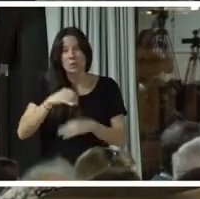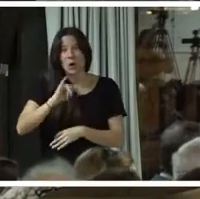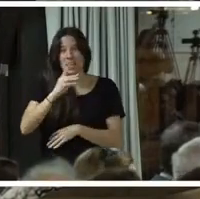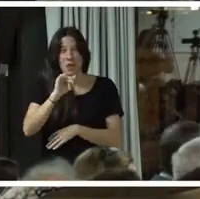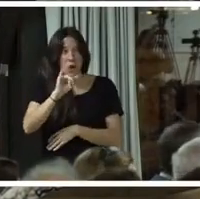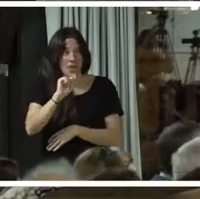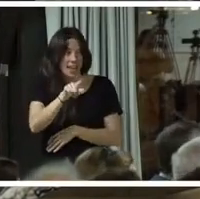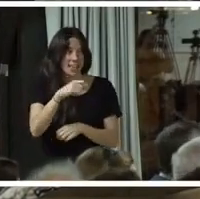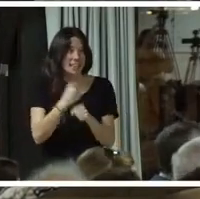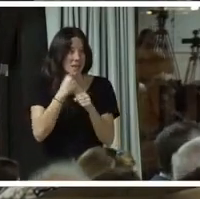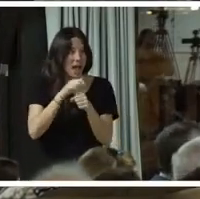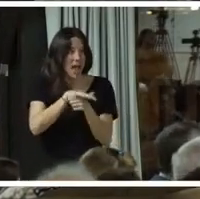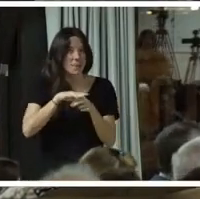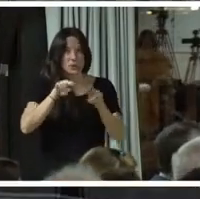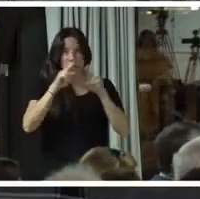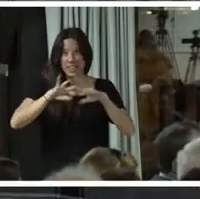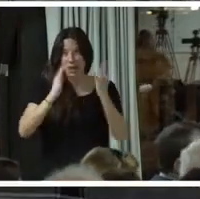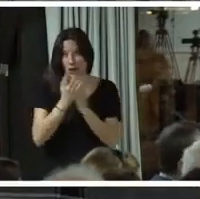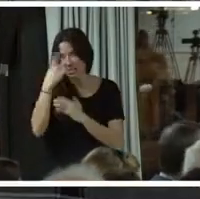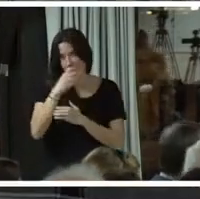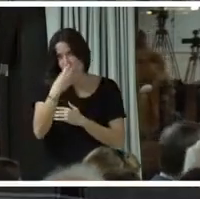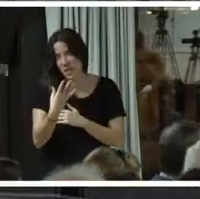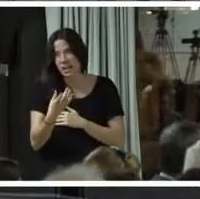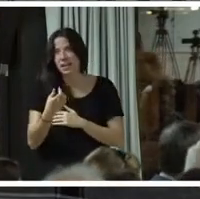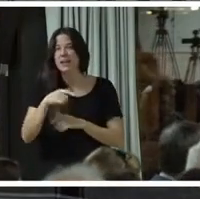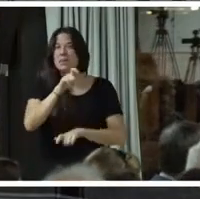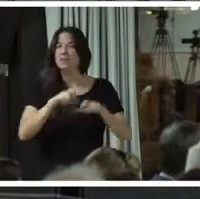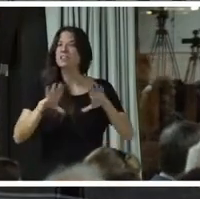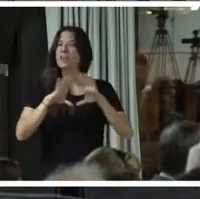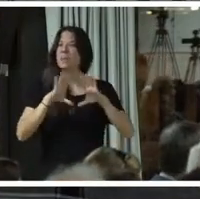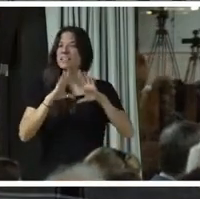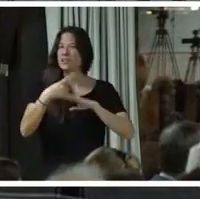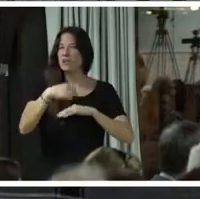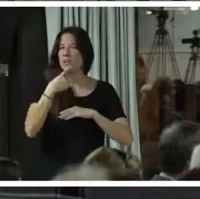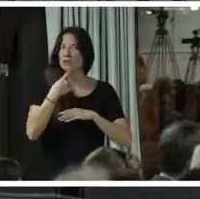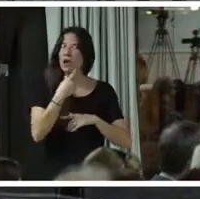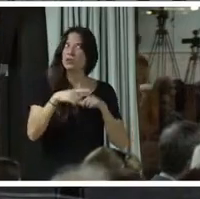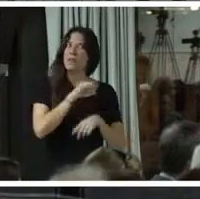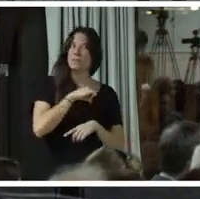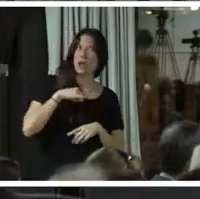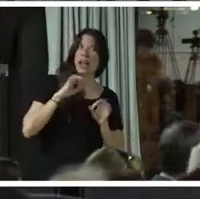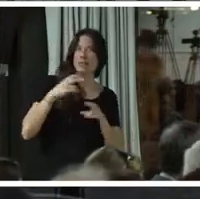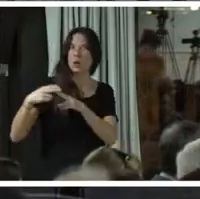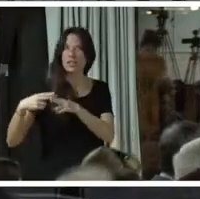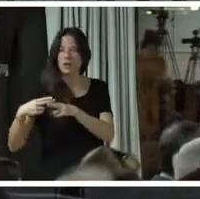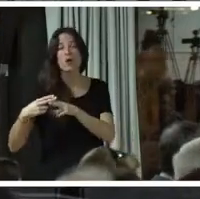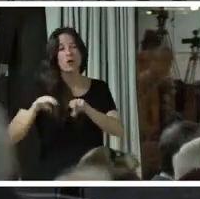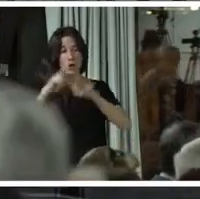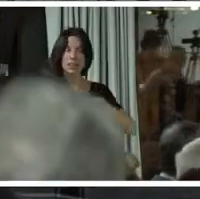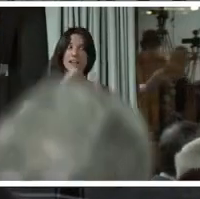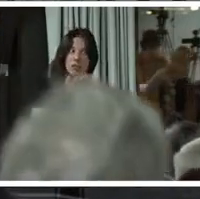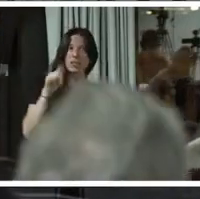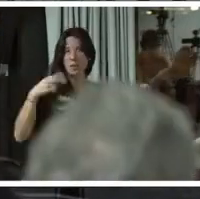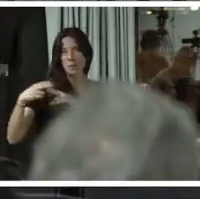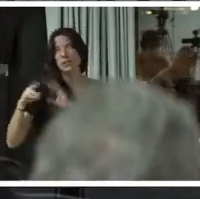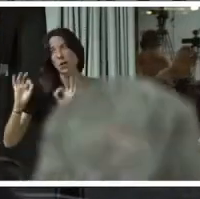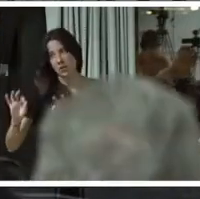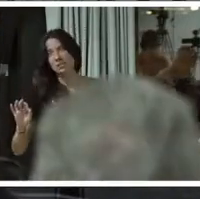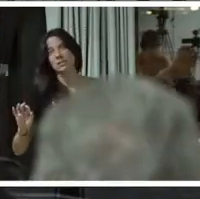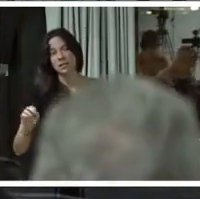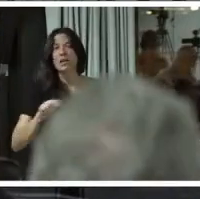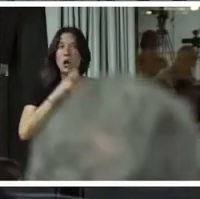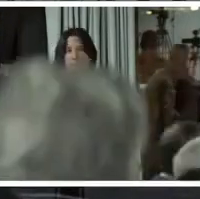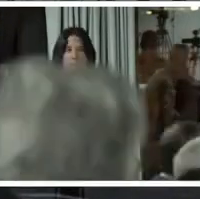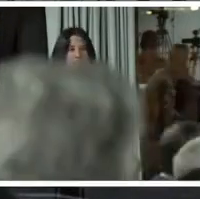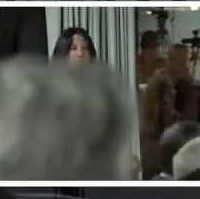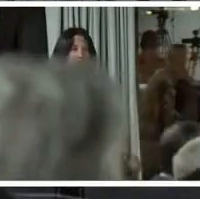internacional lo sabe bien las feministas decimos que lo personal es político Bueno pues lo internacional es también político y por lo tanto lo internacional también